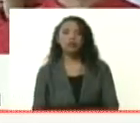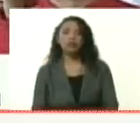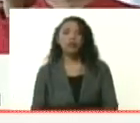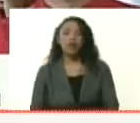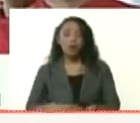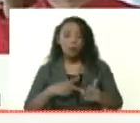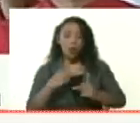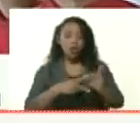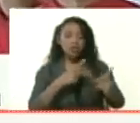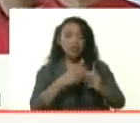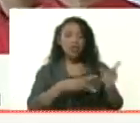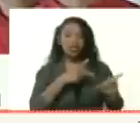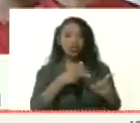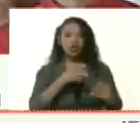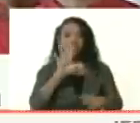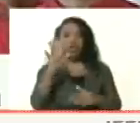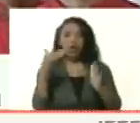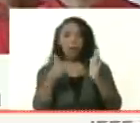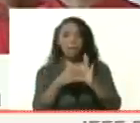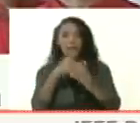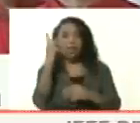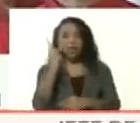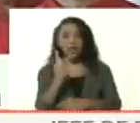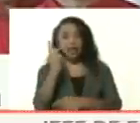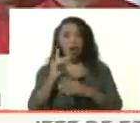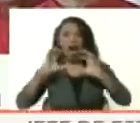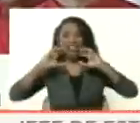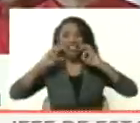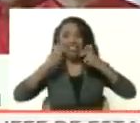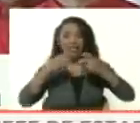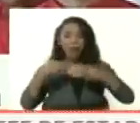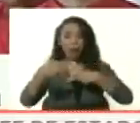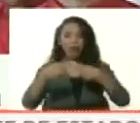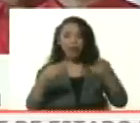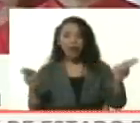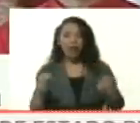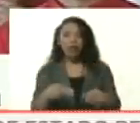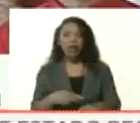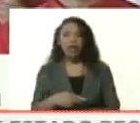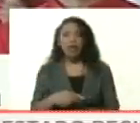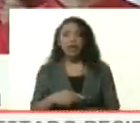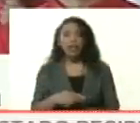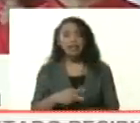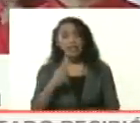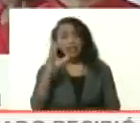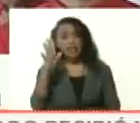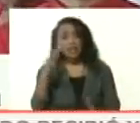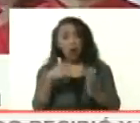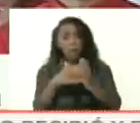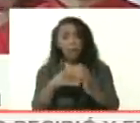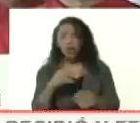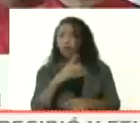Estamos produciendo 5 mil kilos de maíz por hectárea, que sean 5 mil, que no sean 2.500.